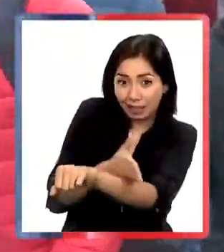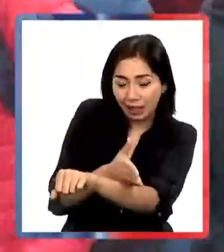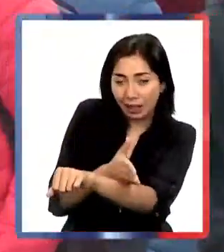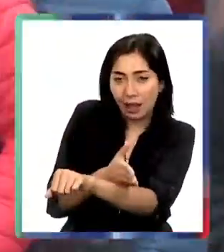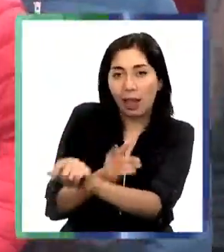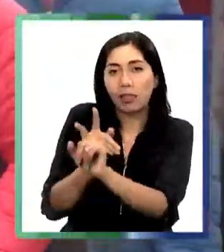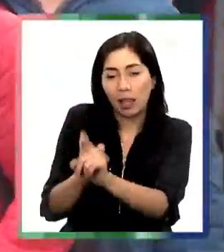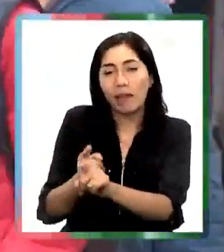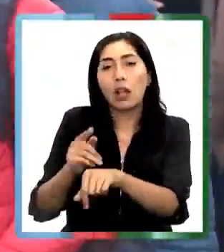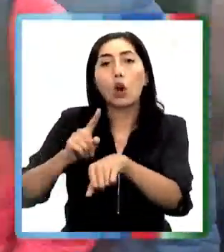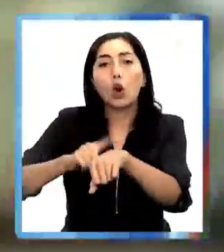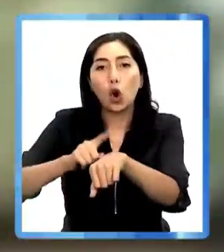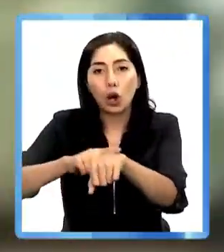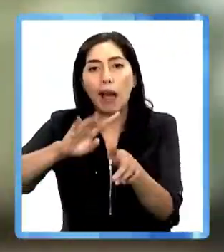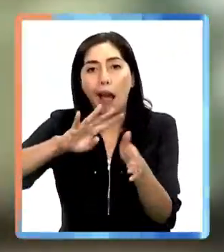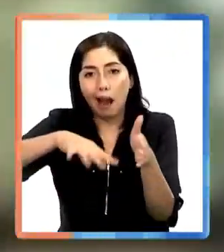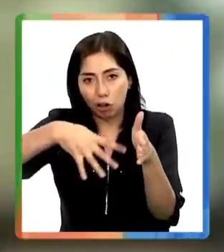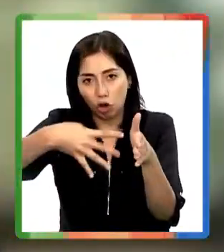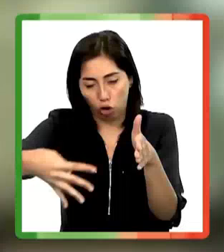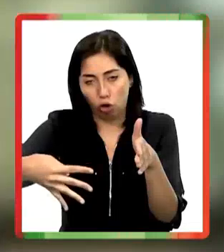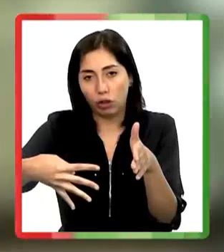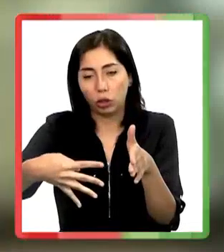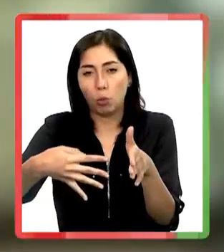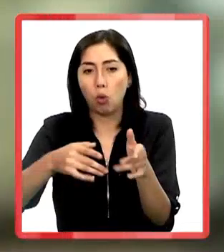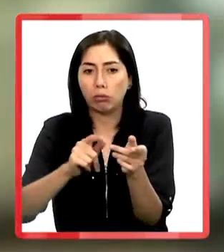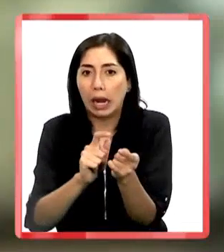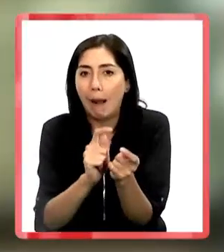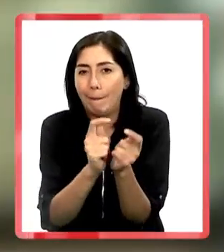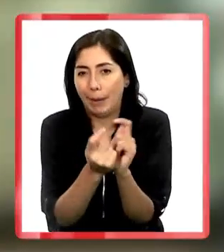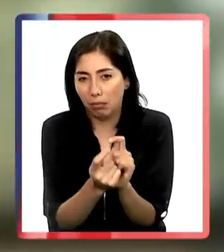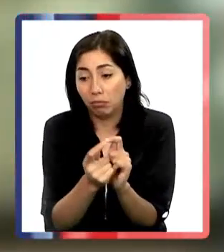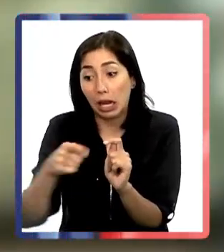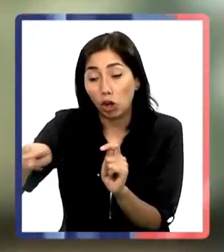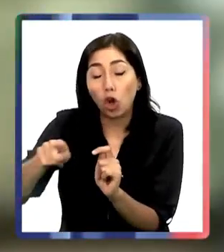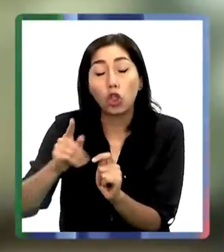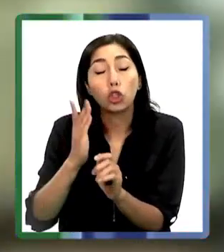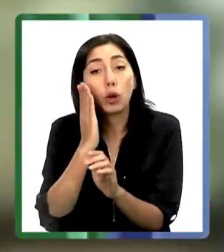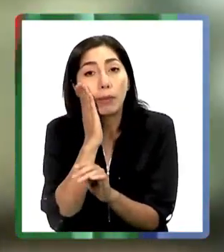semana antes también se vayan regulando los horarios y que los